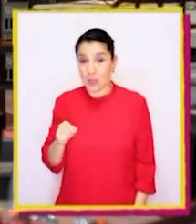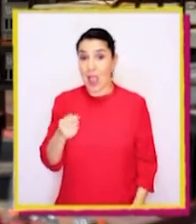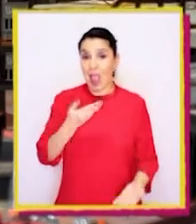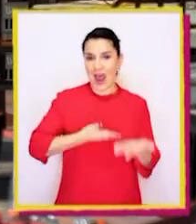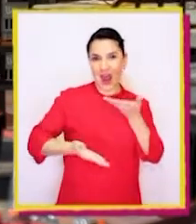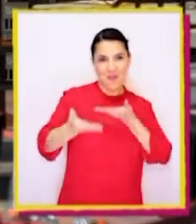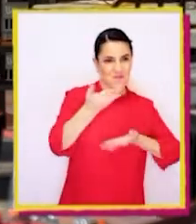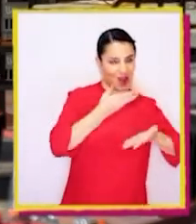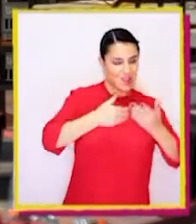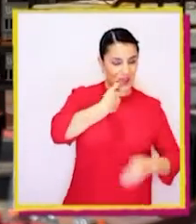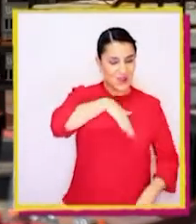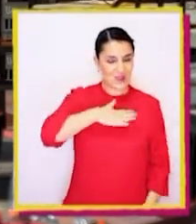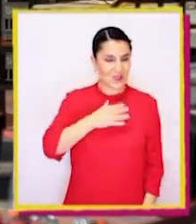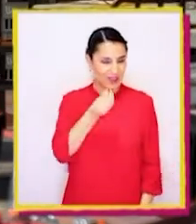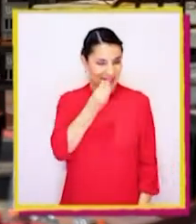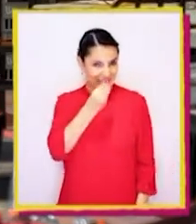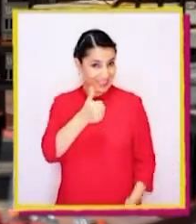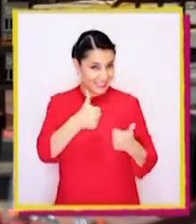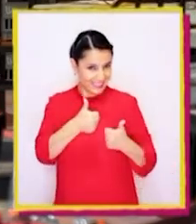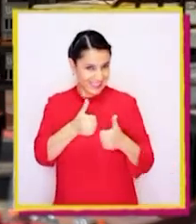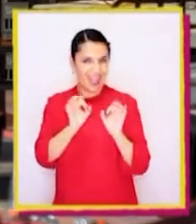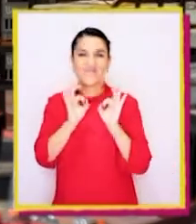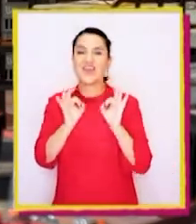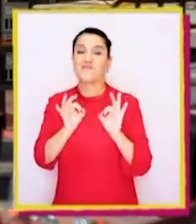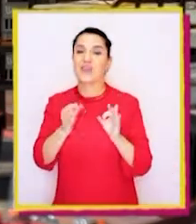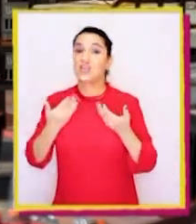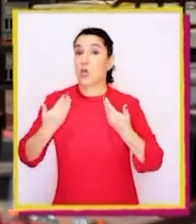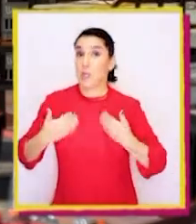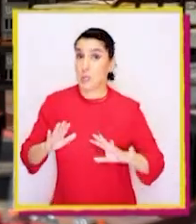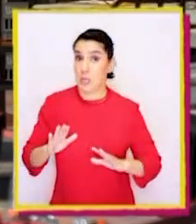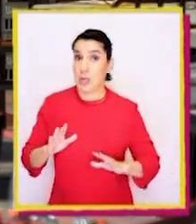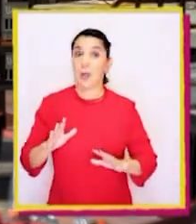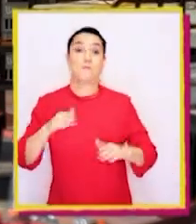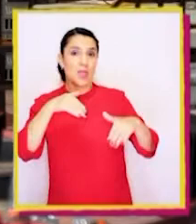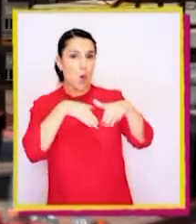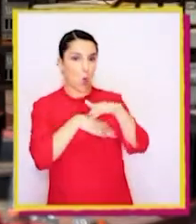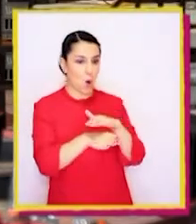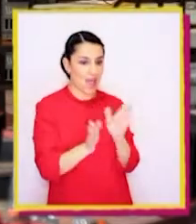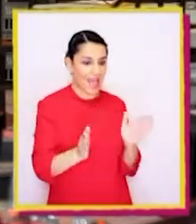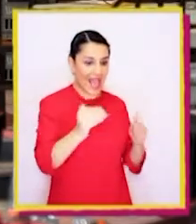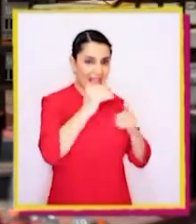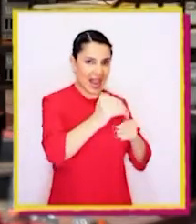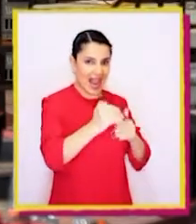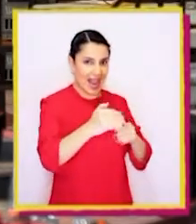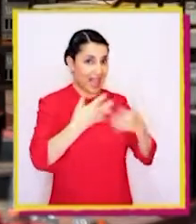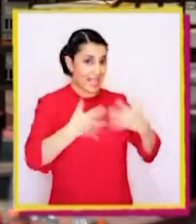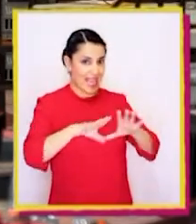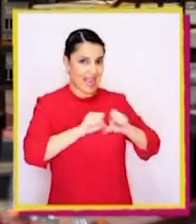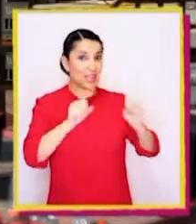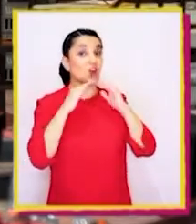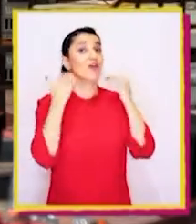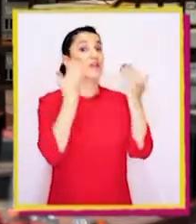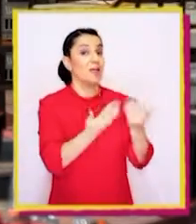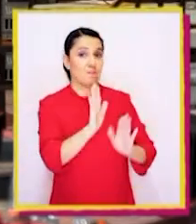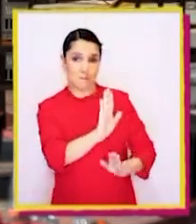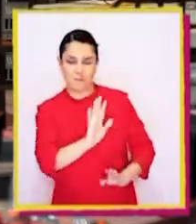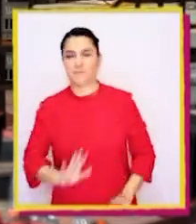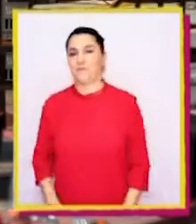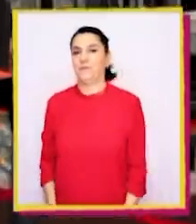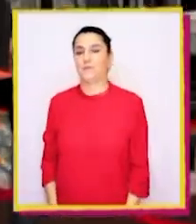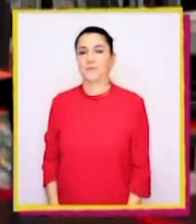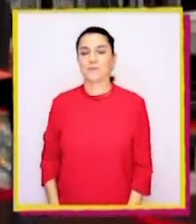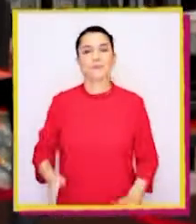entre nosotros. ¿Te parece? ¡Perfecto! Esto es lo que quieren los señores. Lo voy a guardar en una caja para tenerlo listo para repartir. ¡Muy